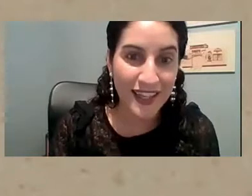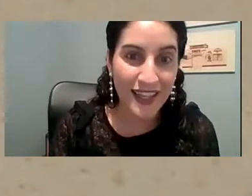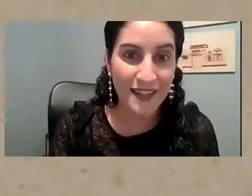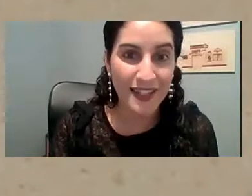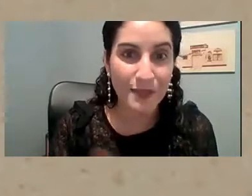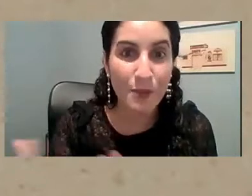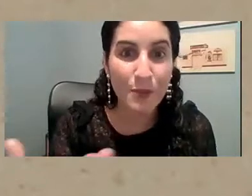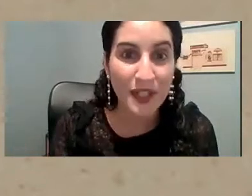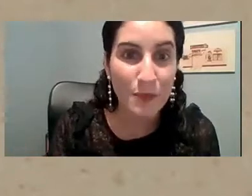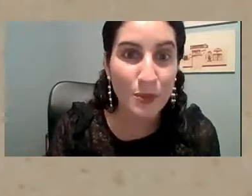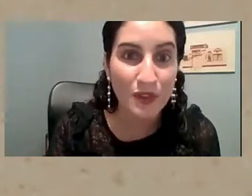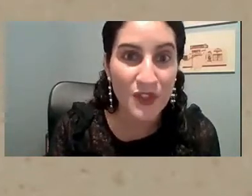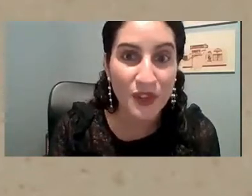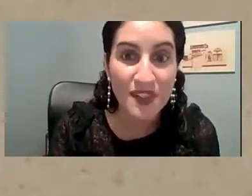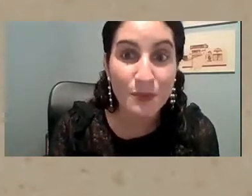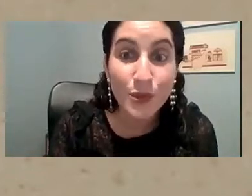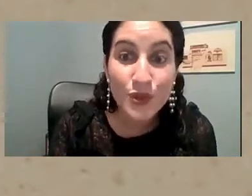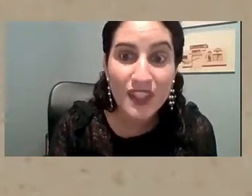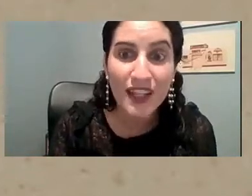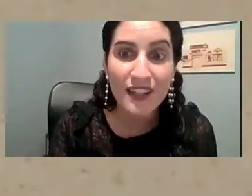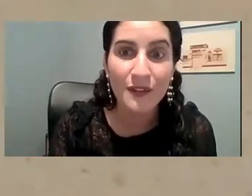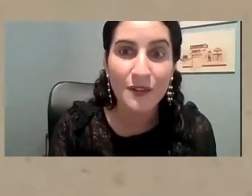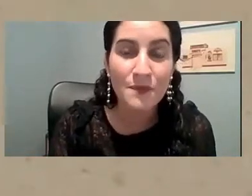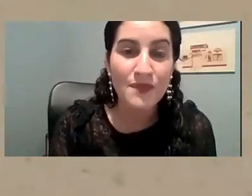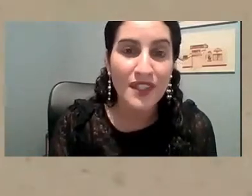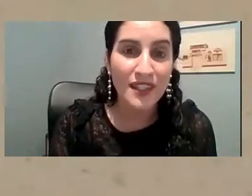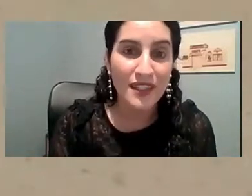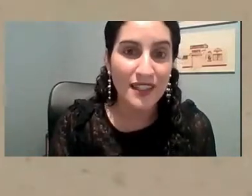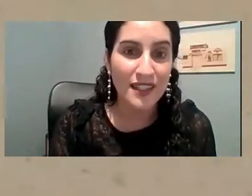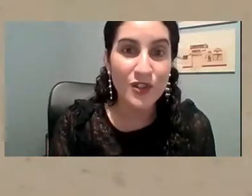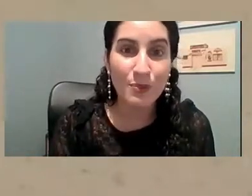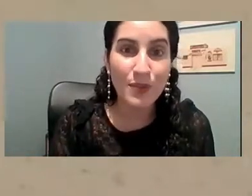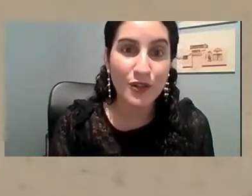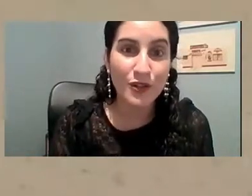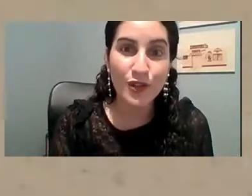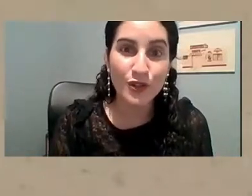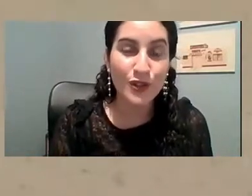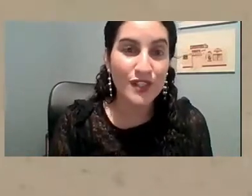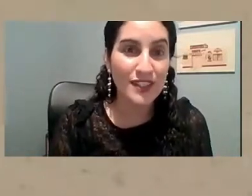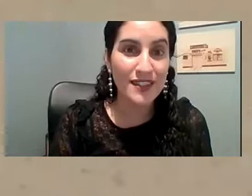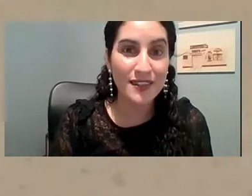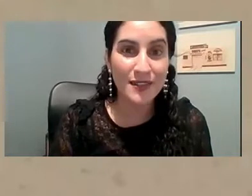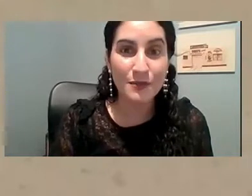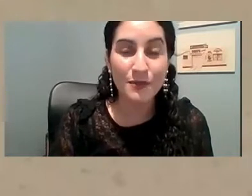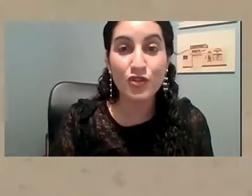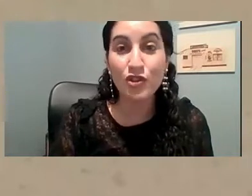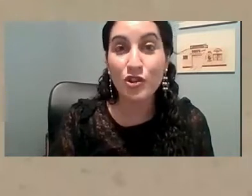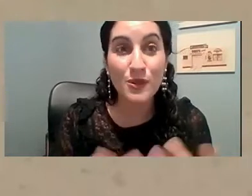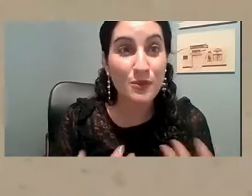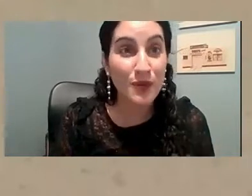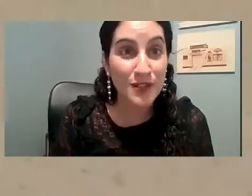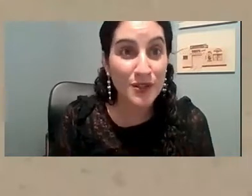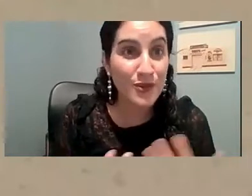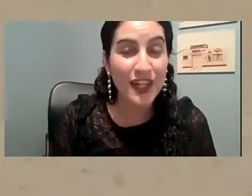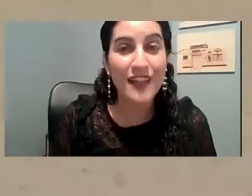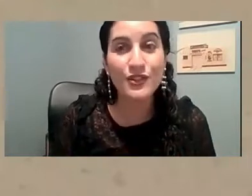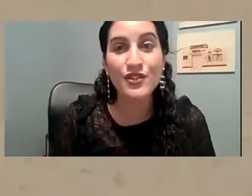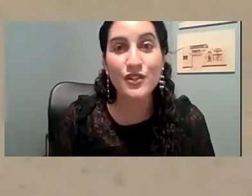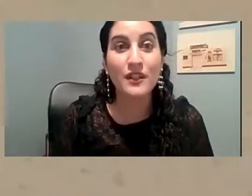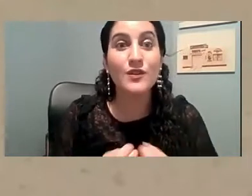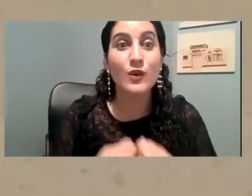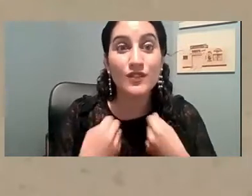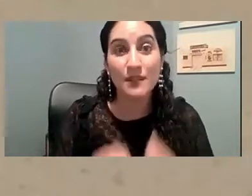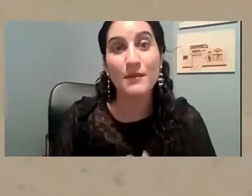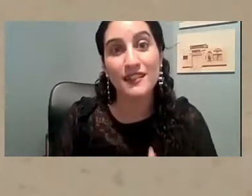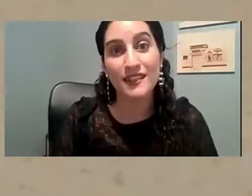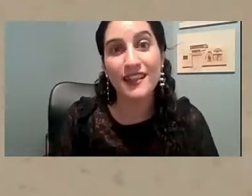aquí que tenemos, por ejemplo, profesores de música, ¿no? Y eso para nosotros es no solo muy bueno y muy grato, sino